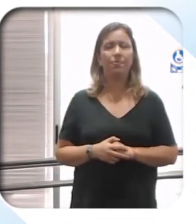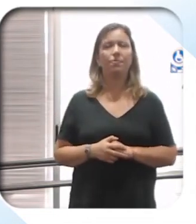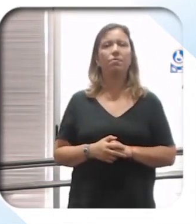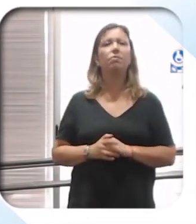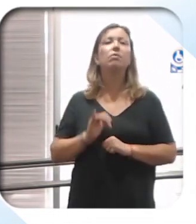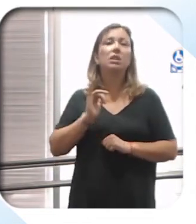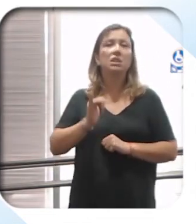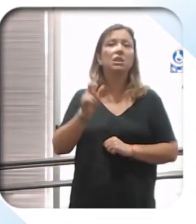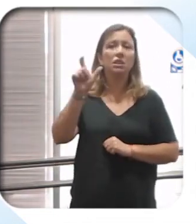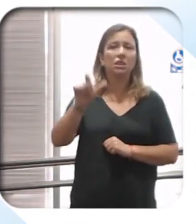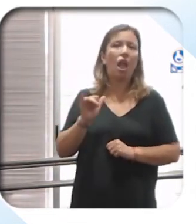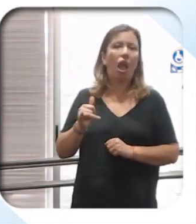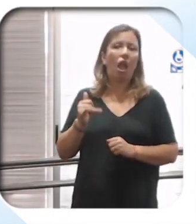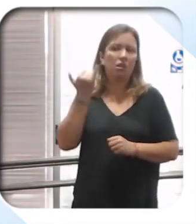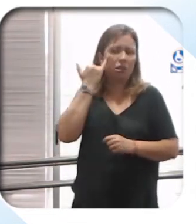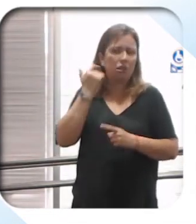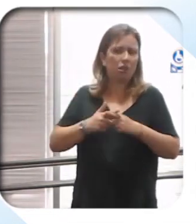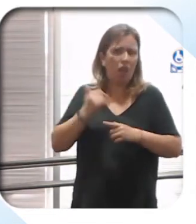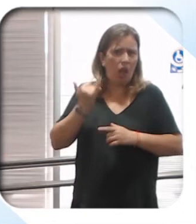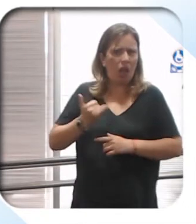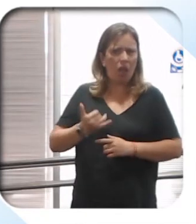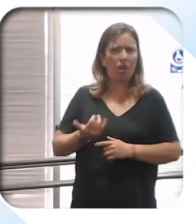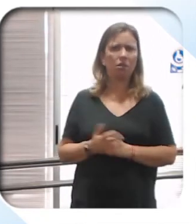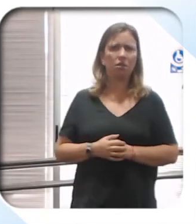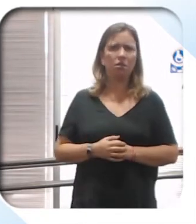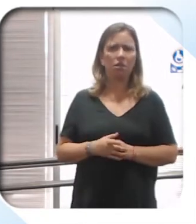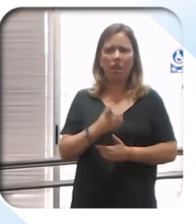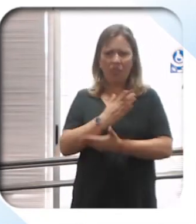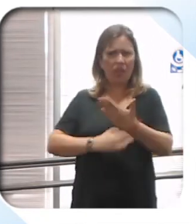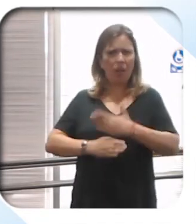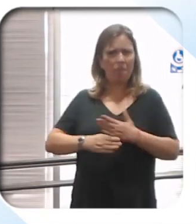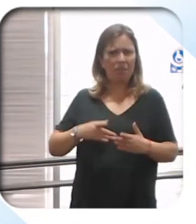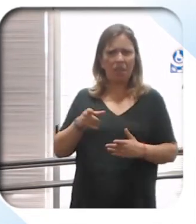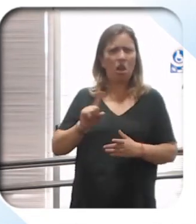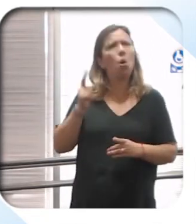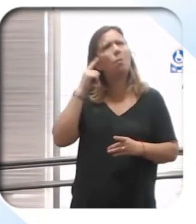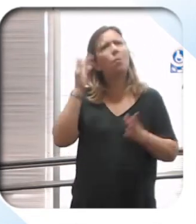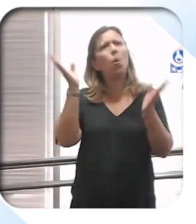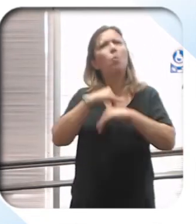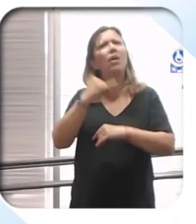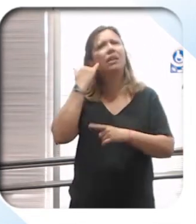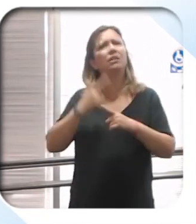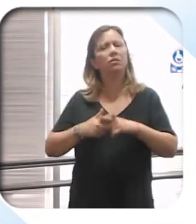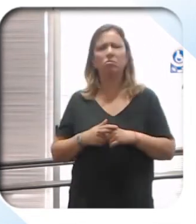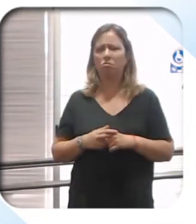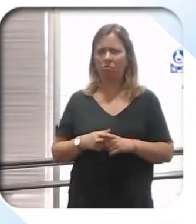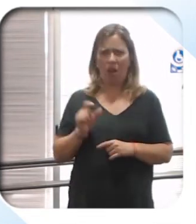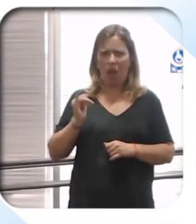sí tienen, sí se sexúan. No, la discapacidad no limita la sexuación.